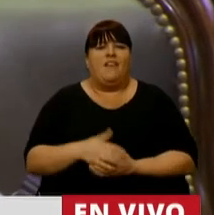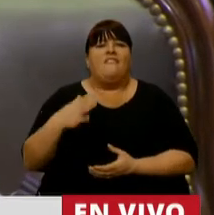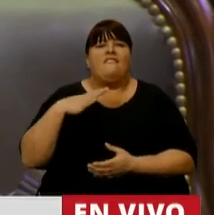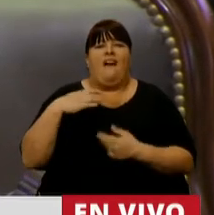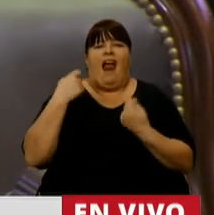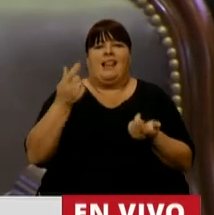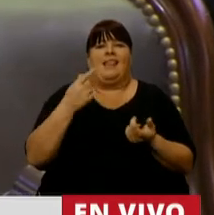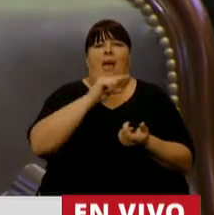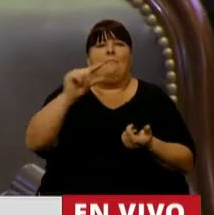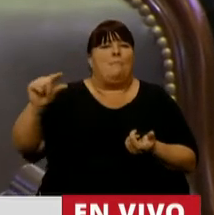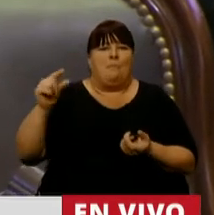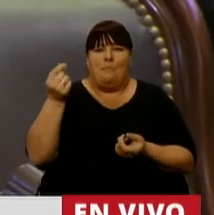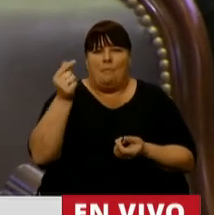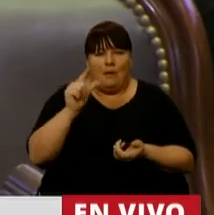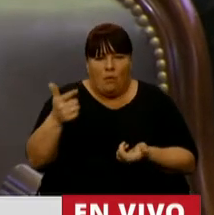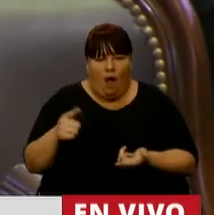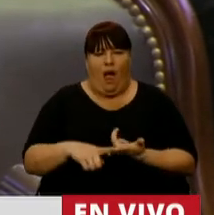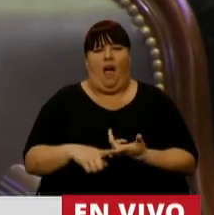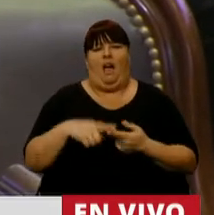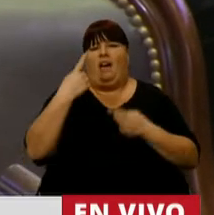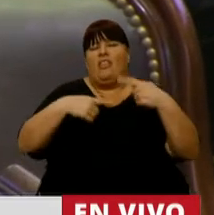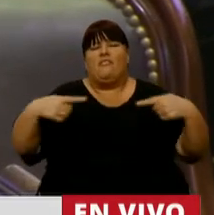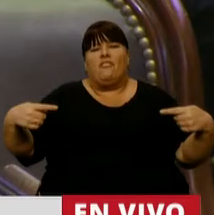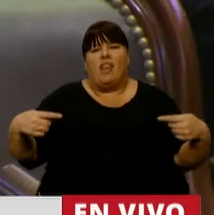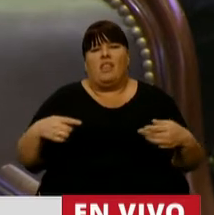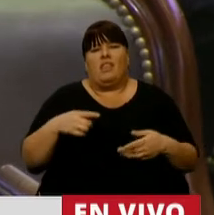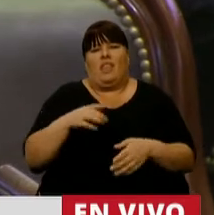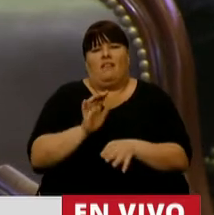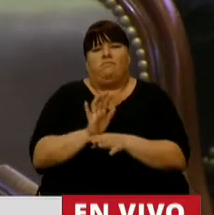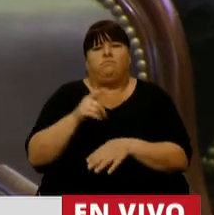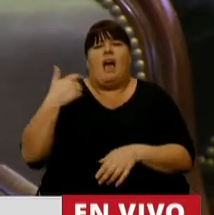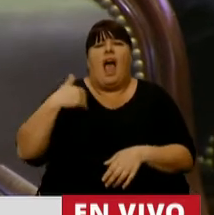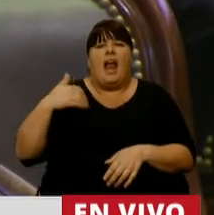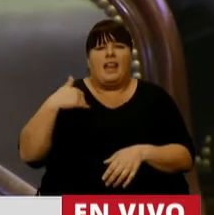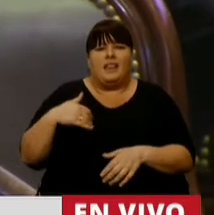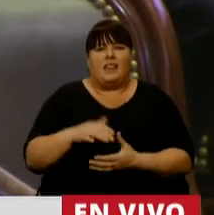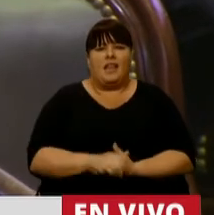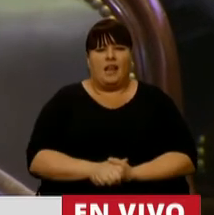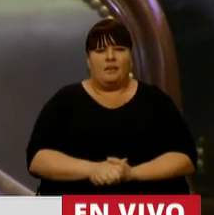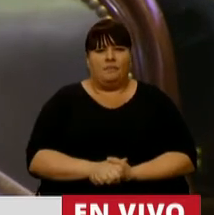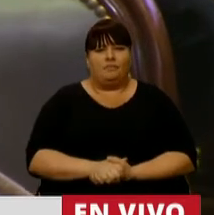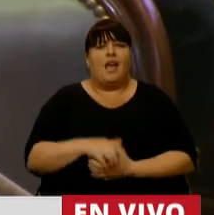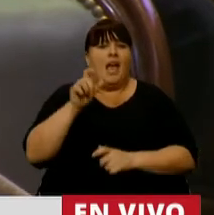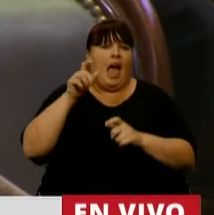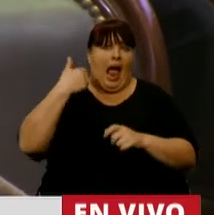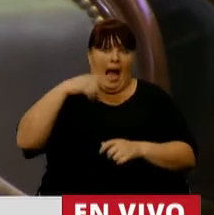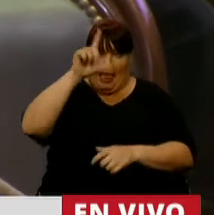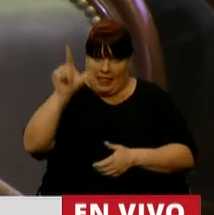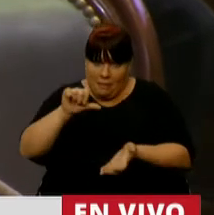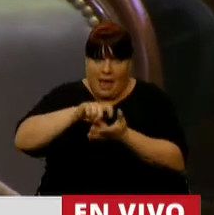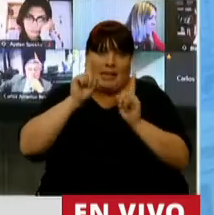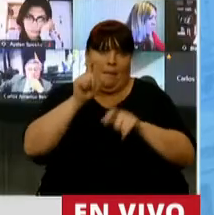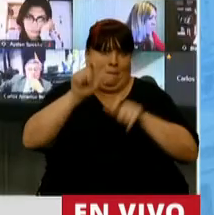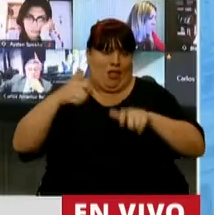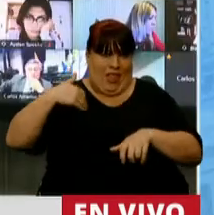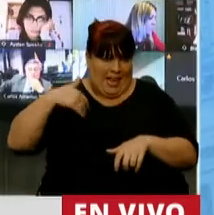acceso al crédito, distintos parámetros que ponen a la Argentina y a los argentinos